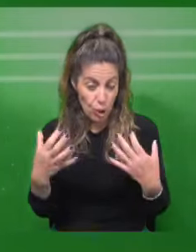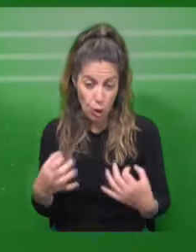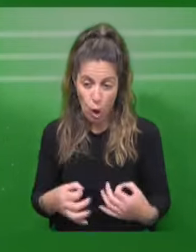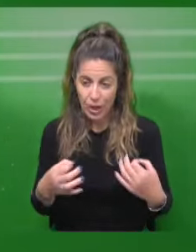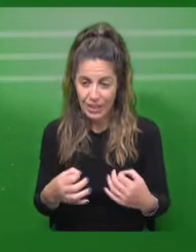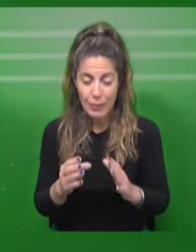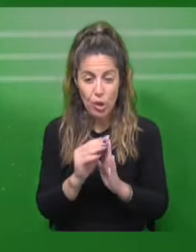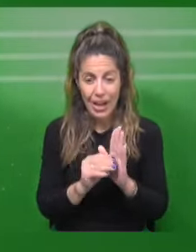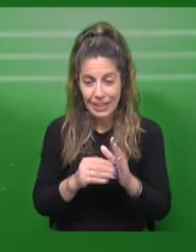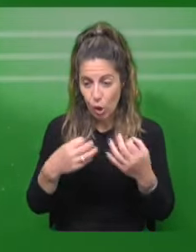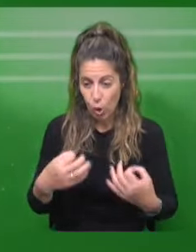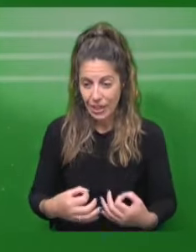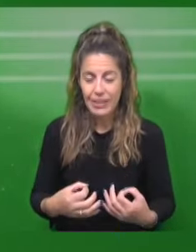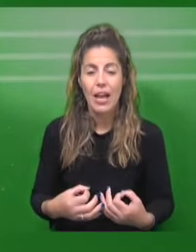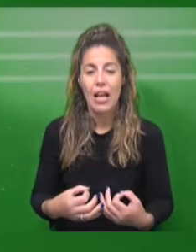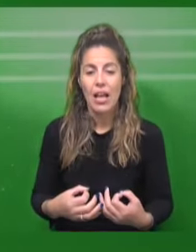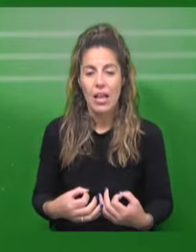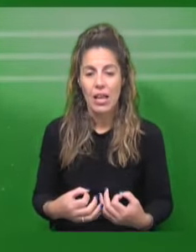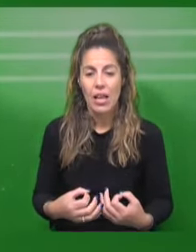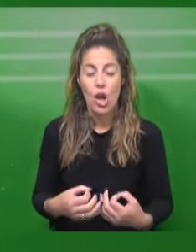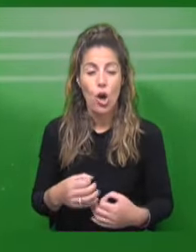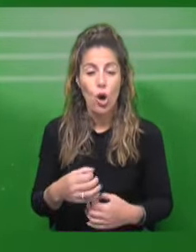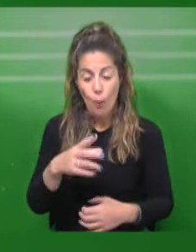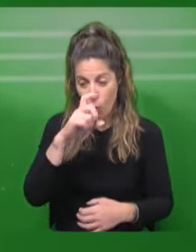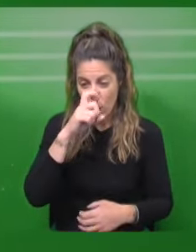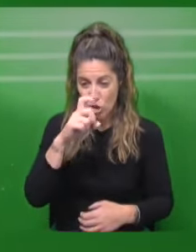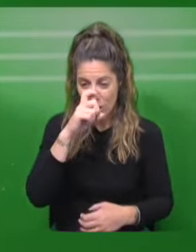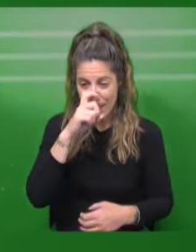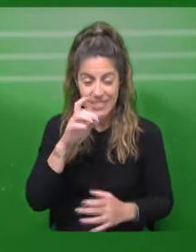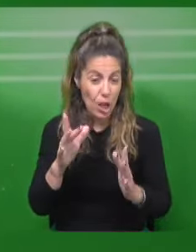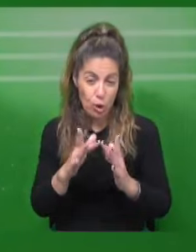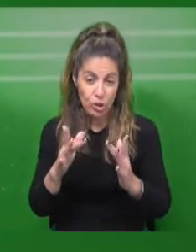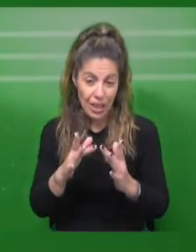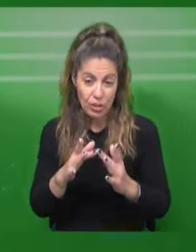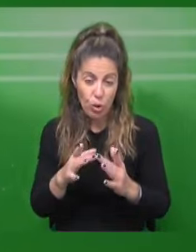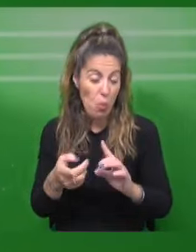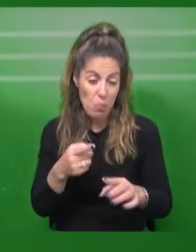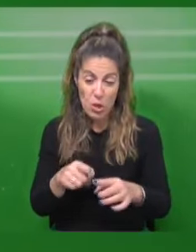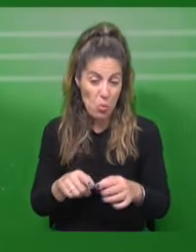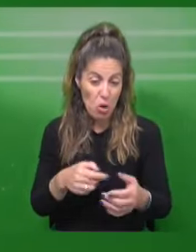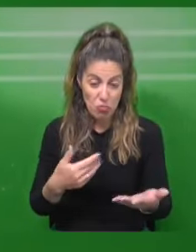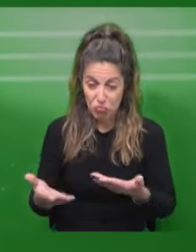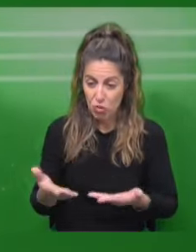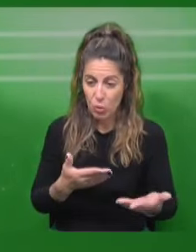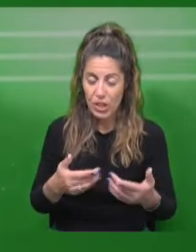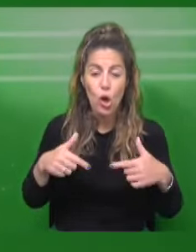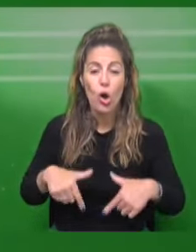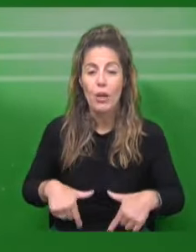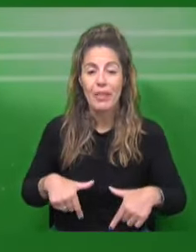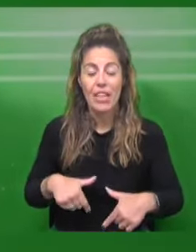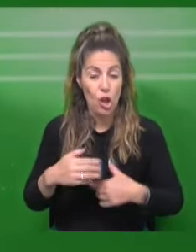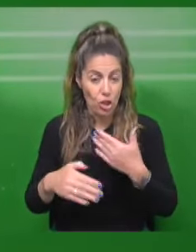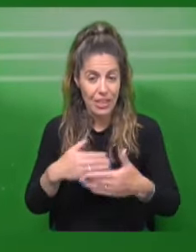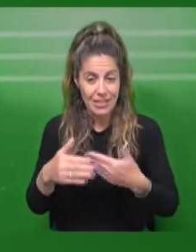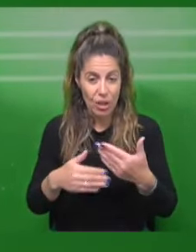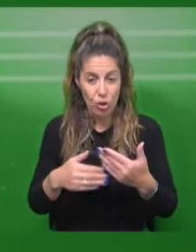una agenda concreta es con eh la provincia de Buenos Aires tenemos un vínculo muy fluido con el Ministerio de desarrollo Agrario de la